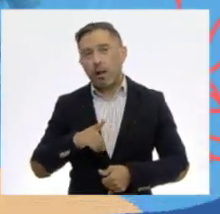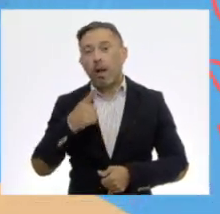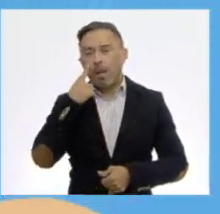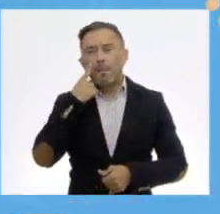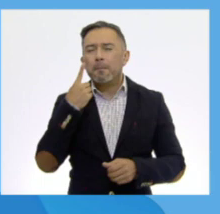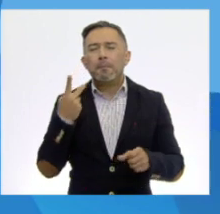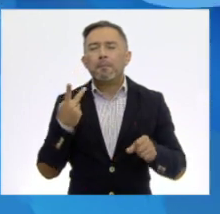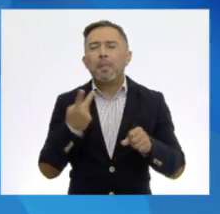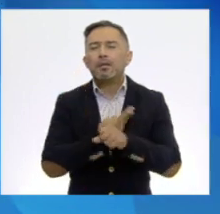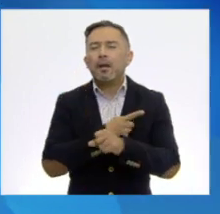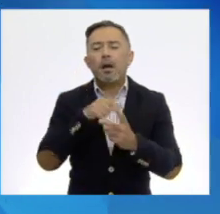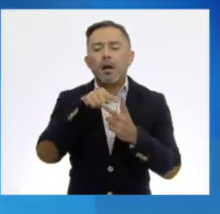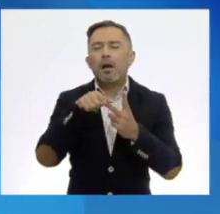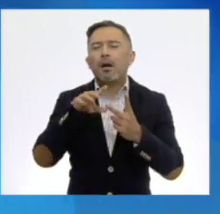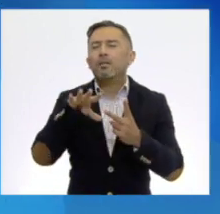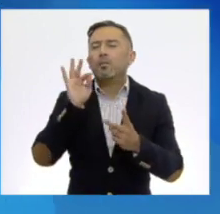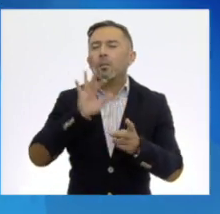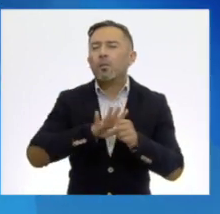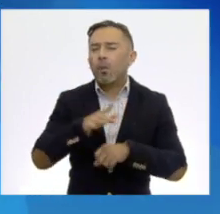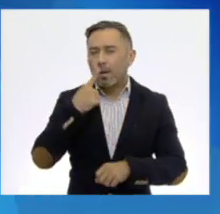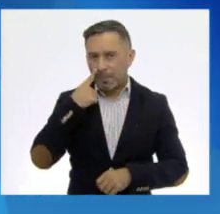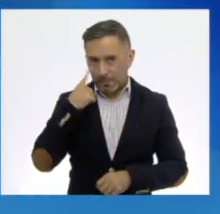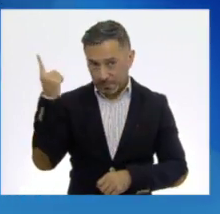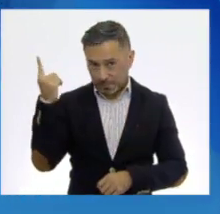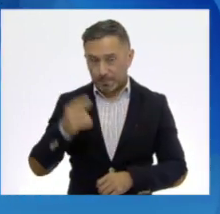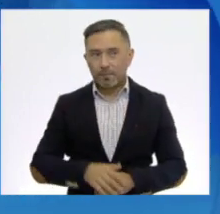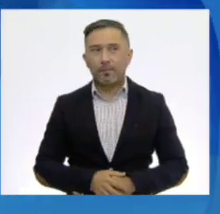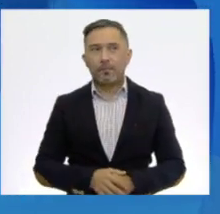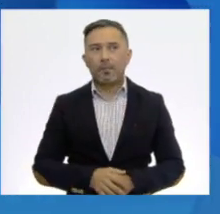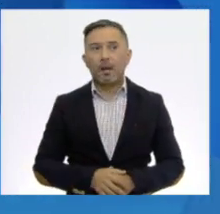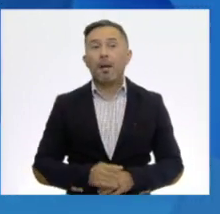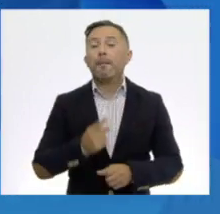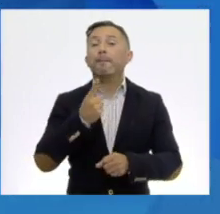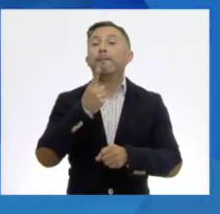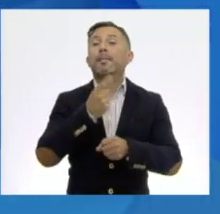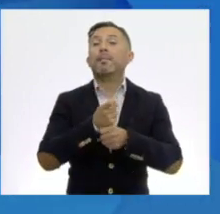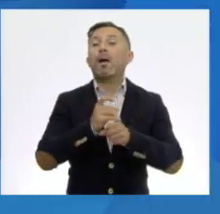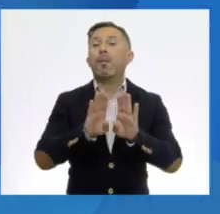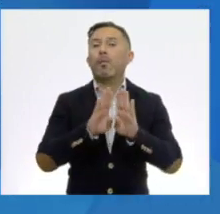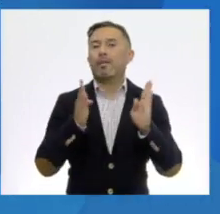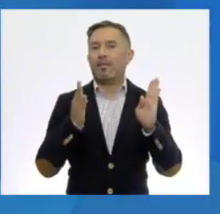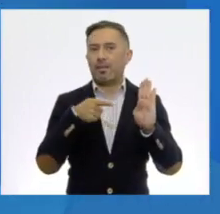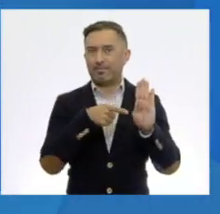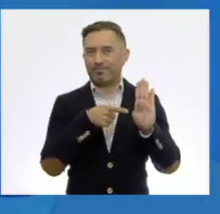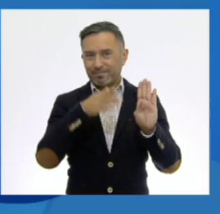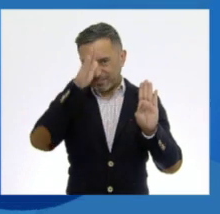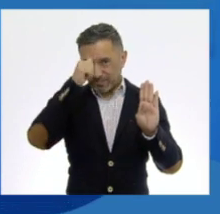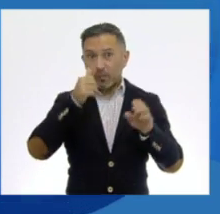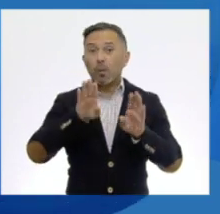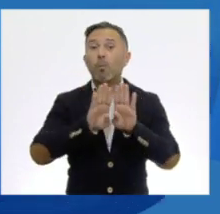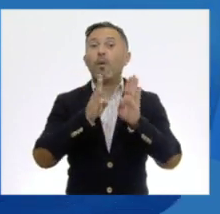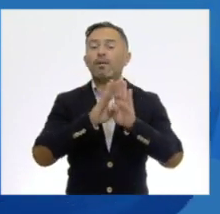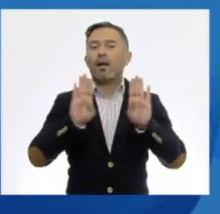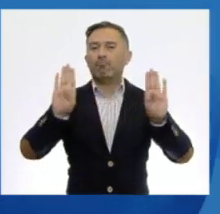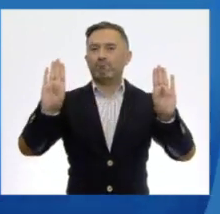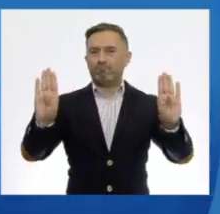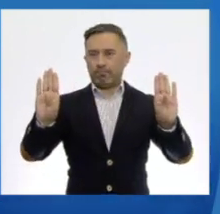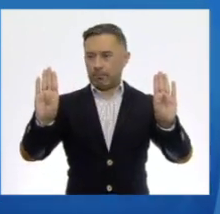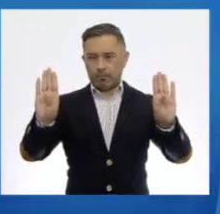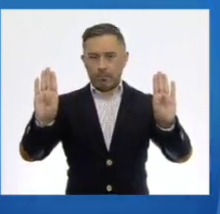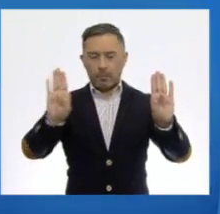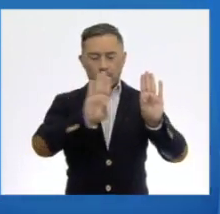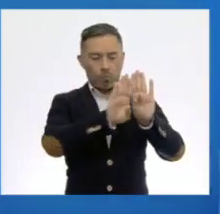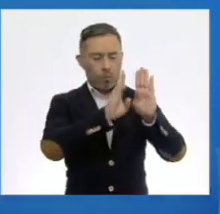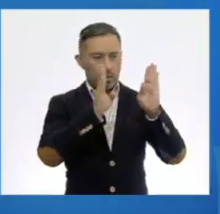situación, ¿sale? Muy bien. Muy bien. Tenemos la primera puerta. Acuérdate que aquí se va a tratar de que tus decisiones te abran